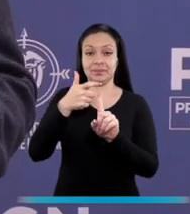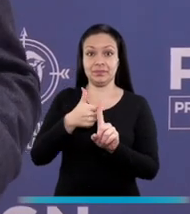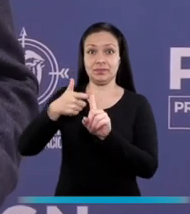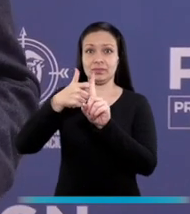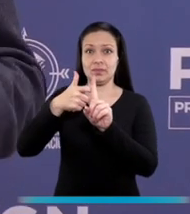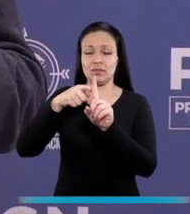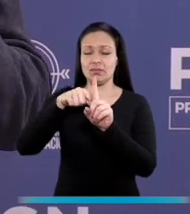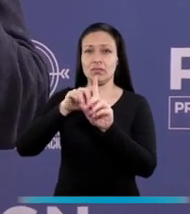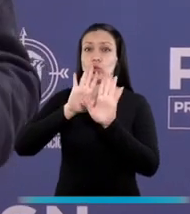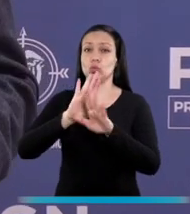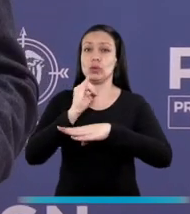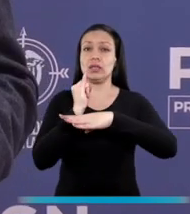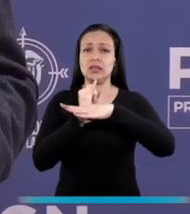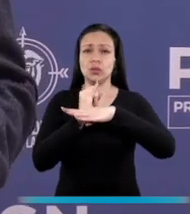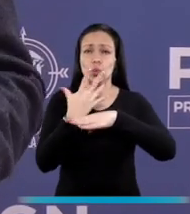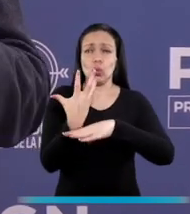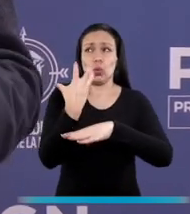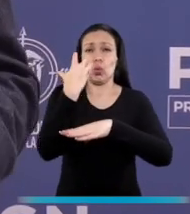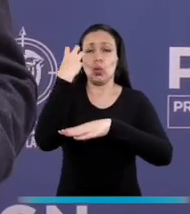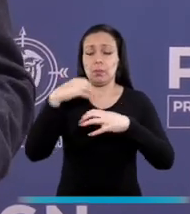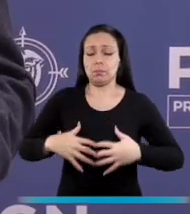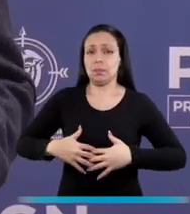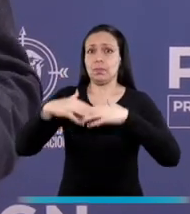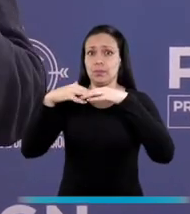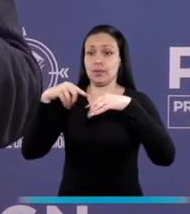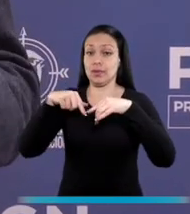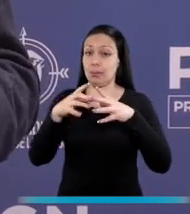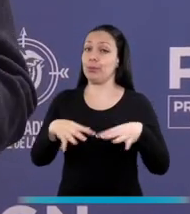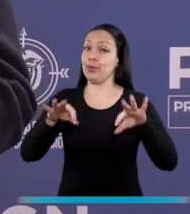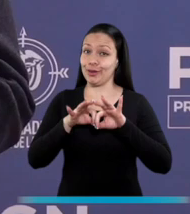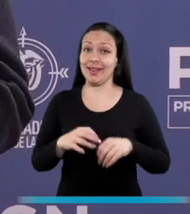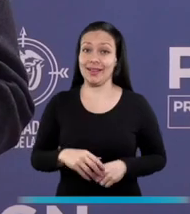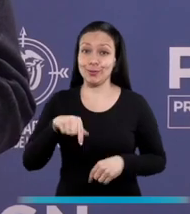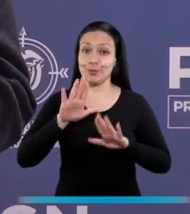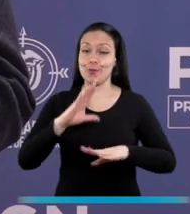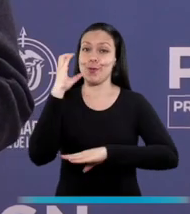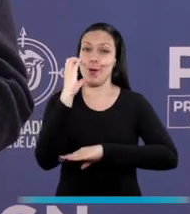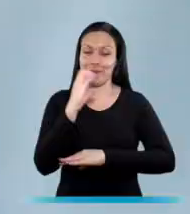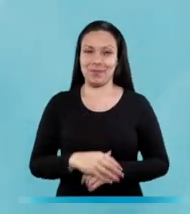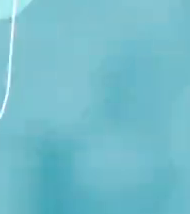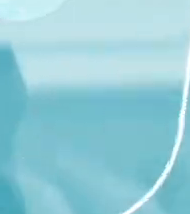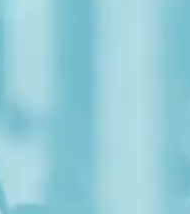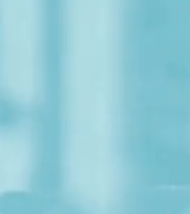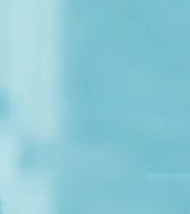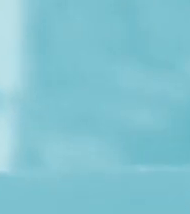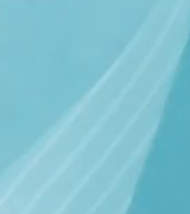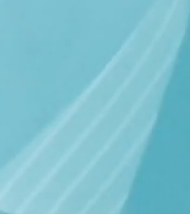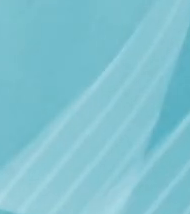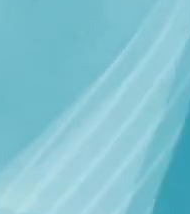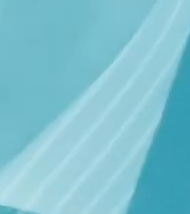la procuraduría de las instituciones más antiguas más consolidadas y más importantes de colombia